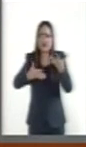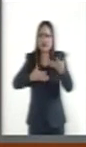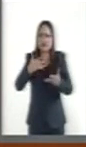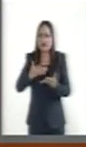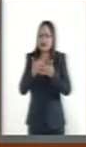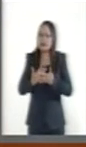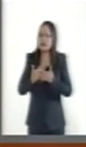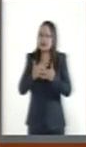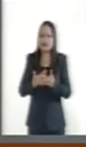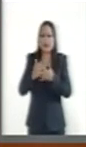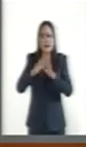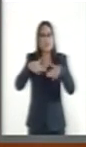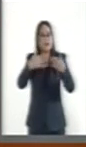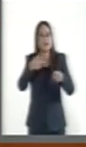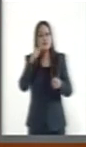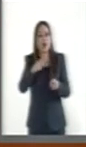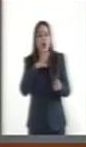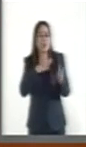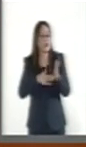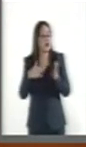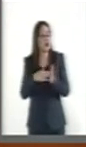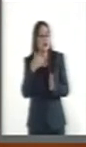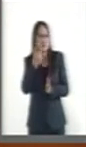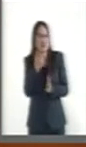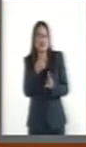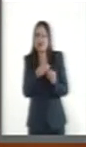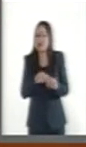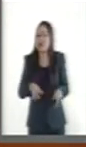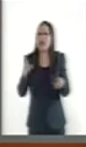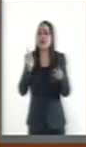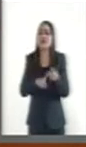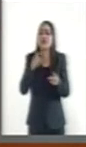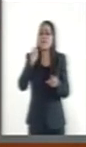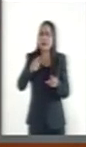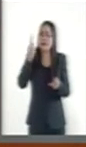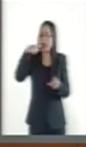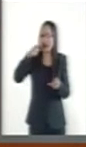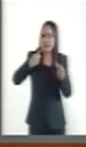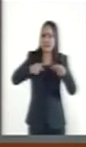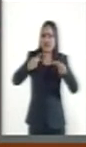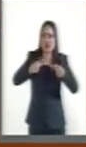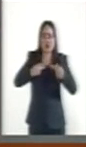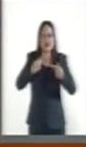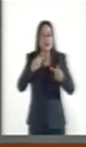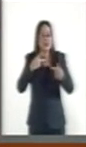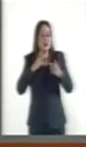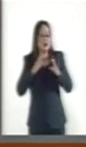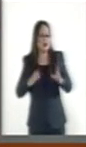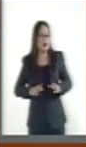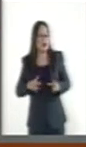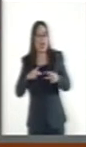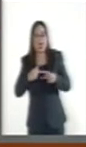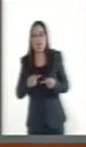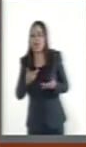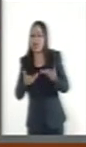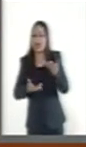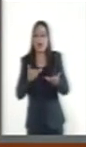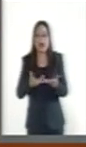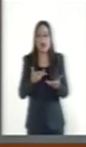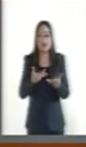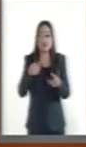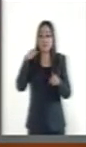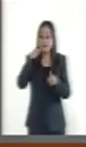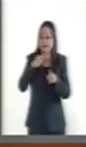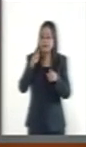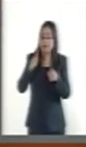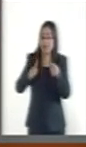muchos millones de pesos, sino también significa el desgaste para los seres humanos. Por lo tanto, el problema no es